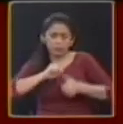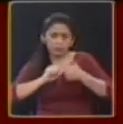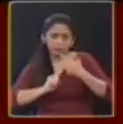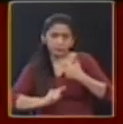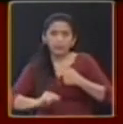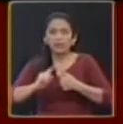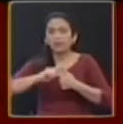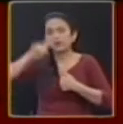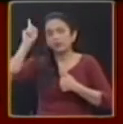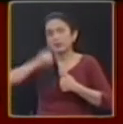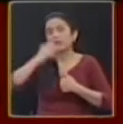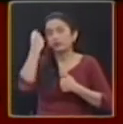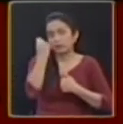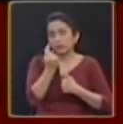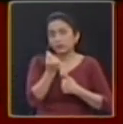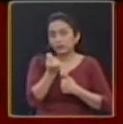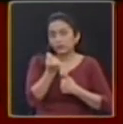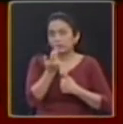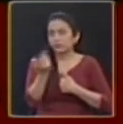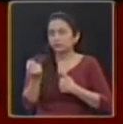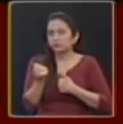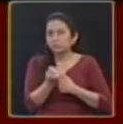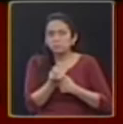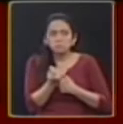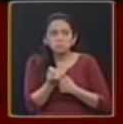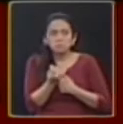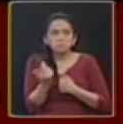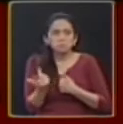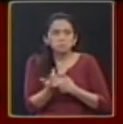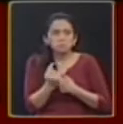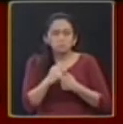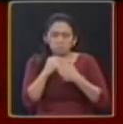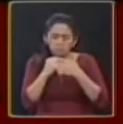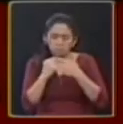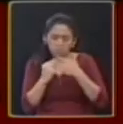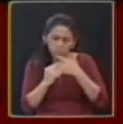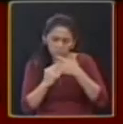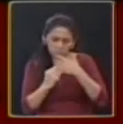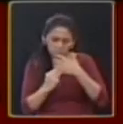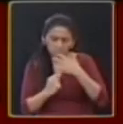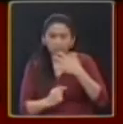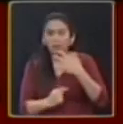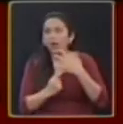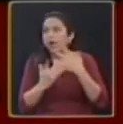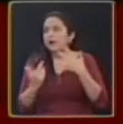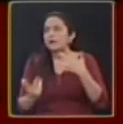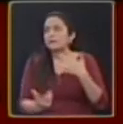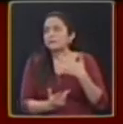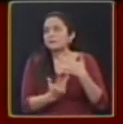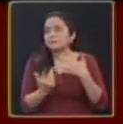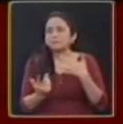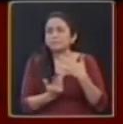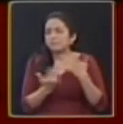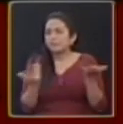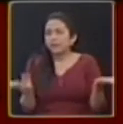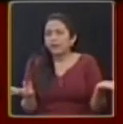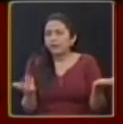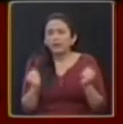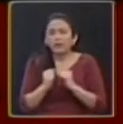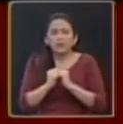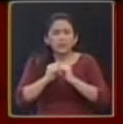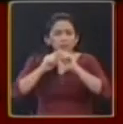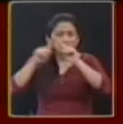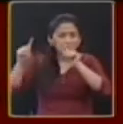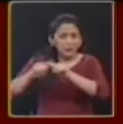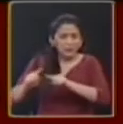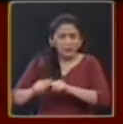tener capital, hasta poder llevar a cabo tanto emprendimiento e